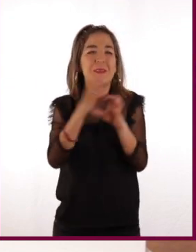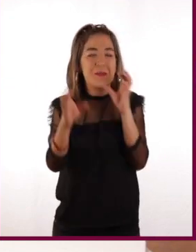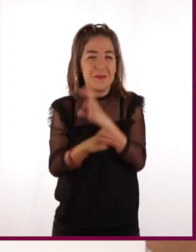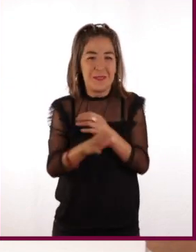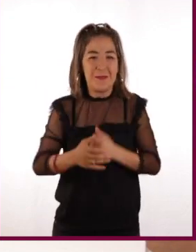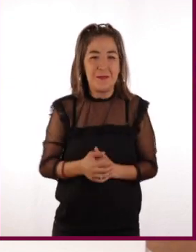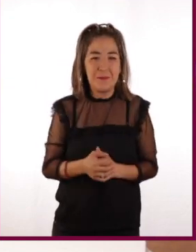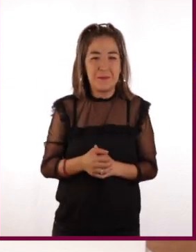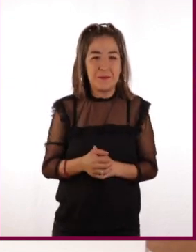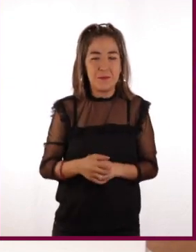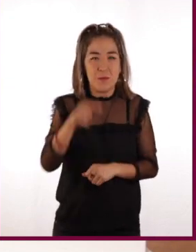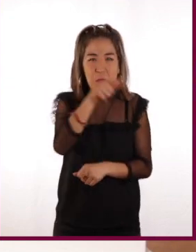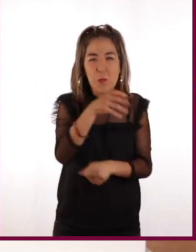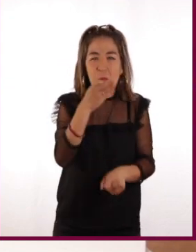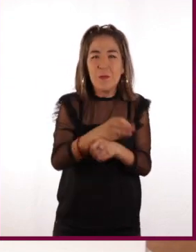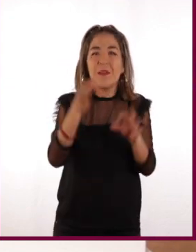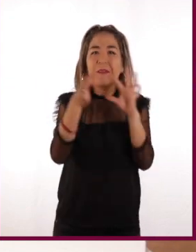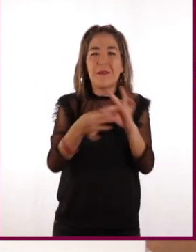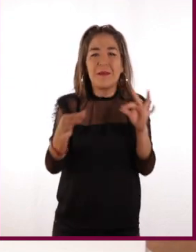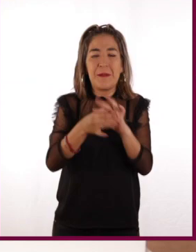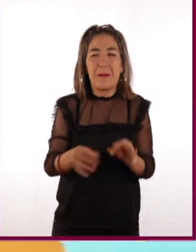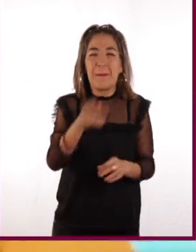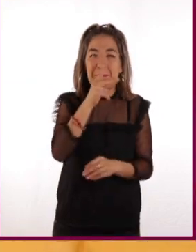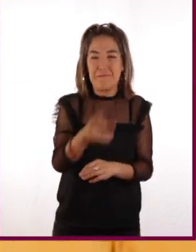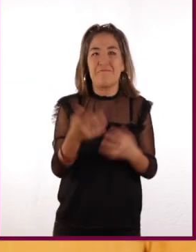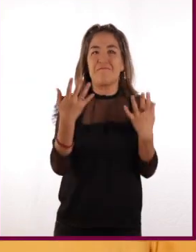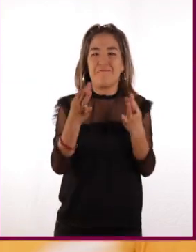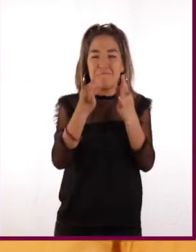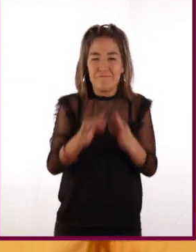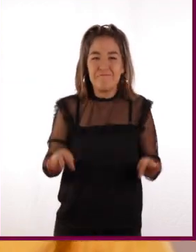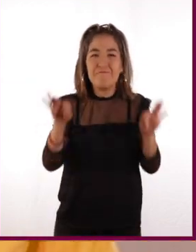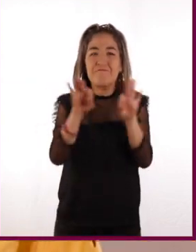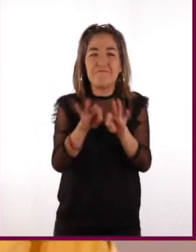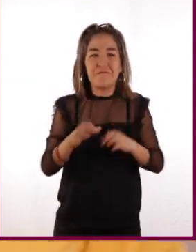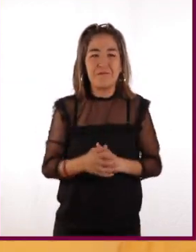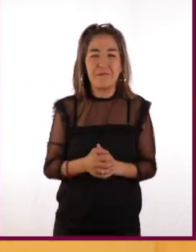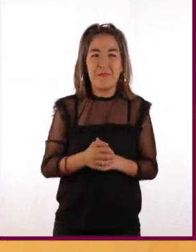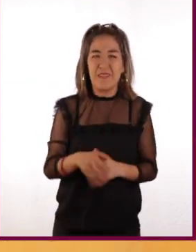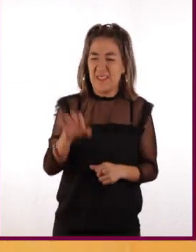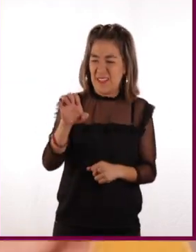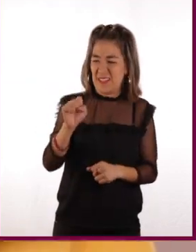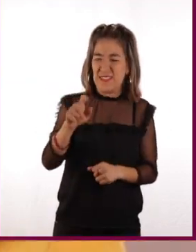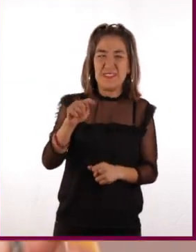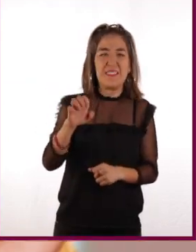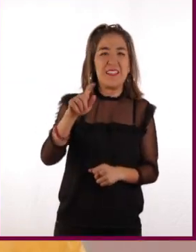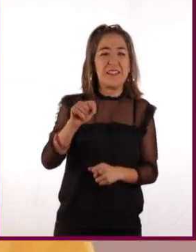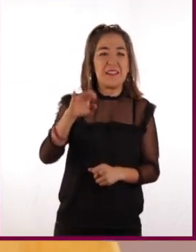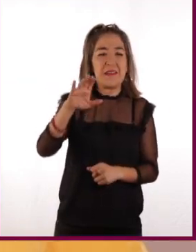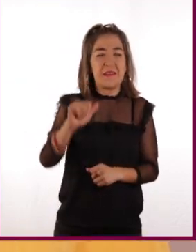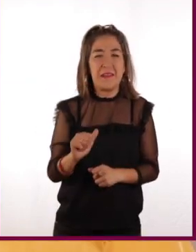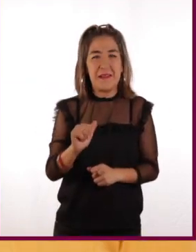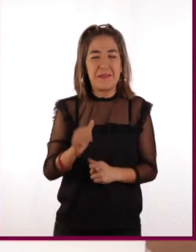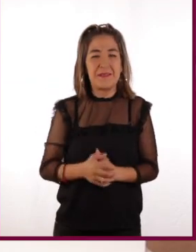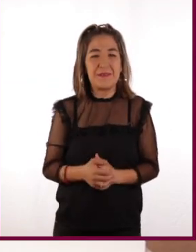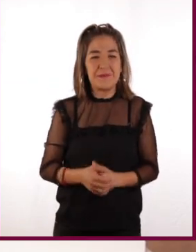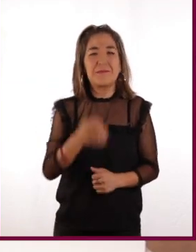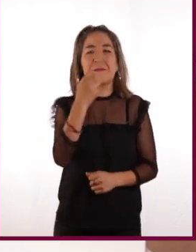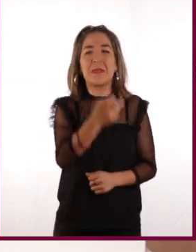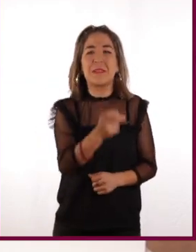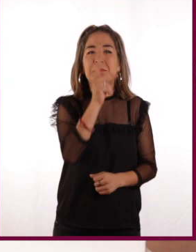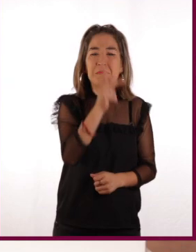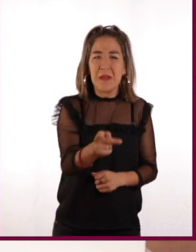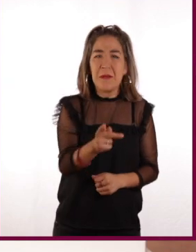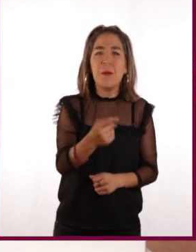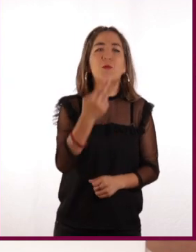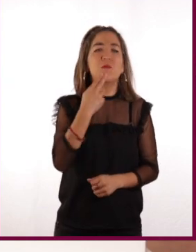obtiene con otro objeto. Acabas de mencionar una palabra que me parece fundamental, Dimara, ¿eh? Estética. A veces